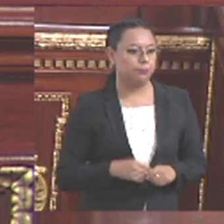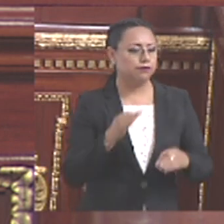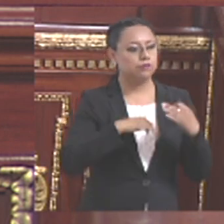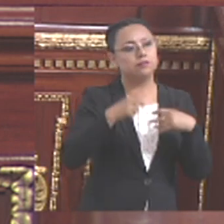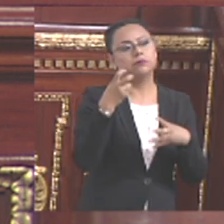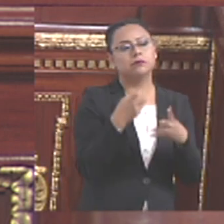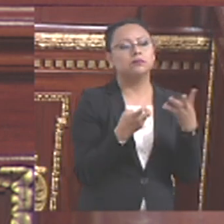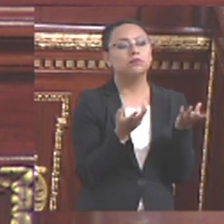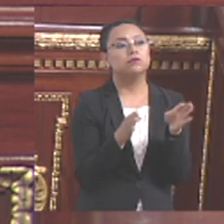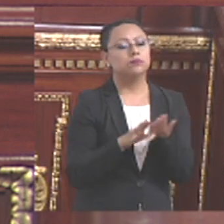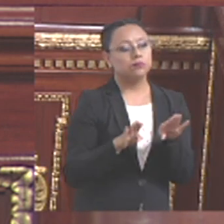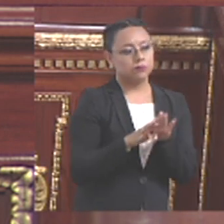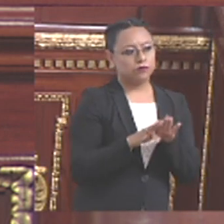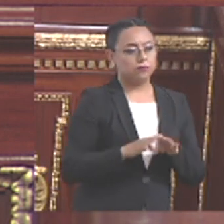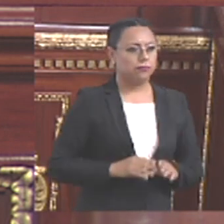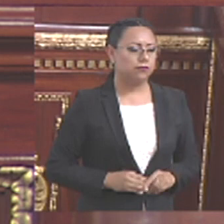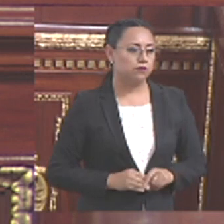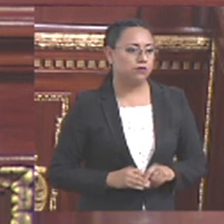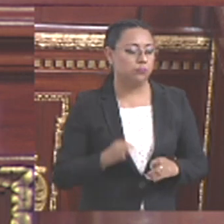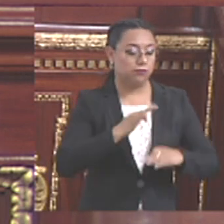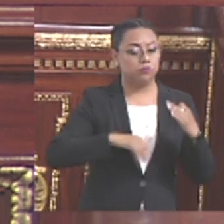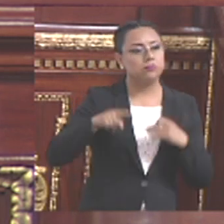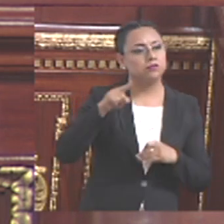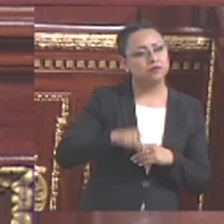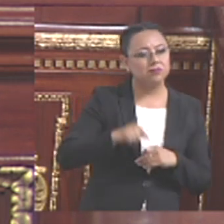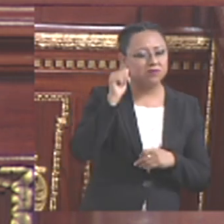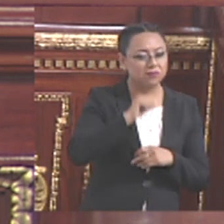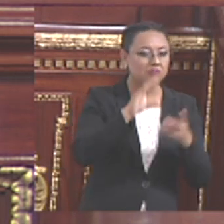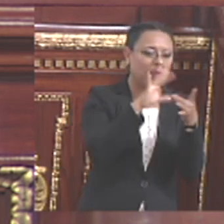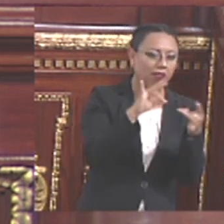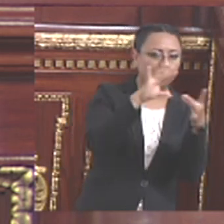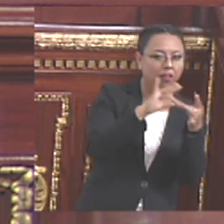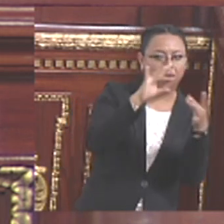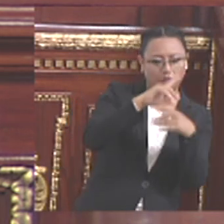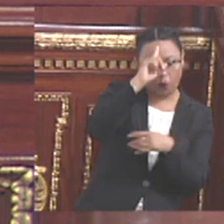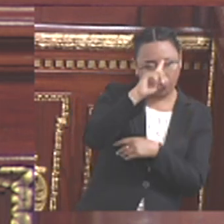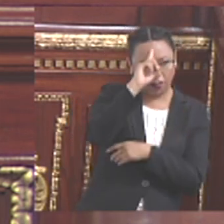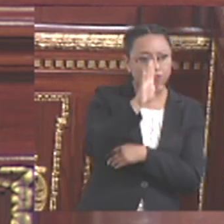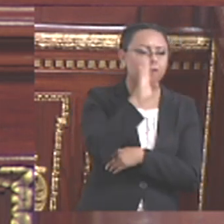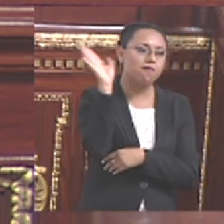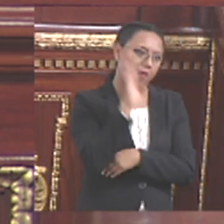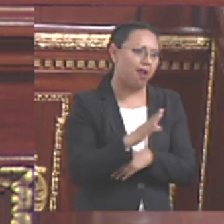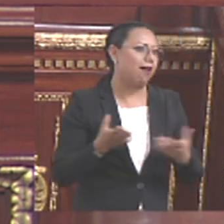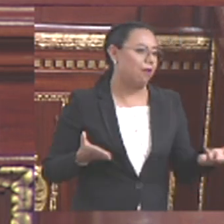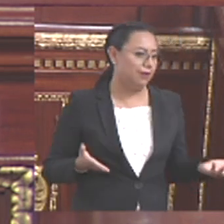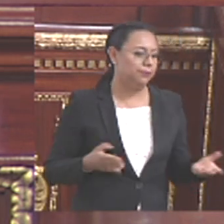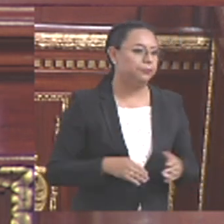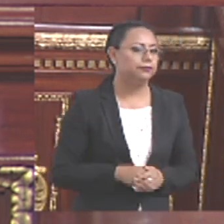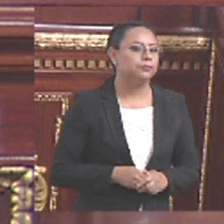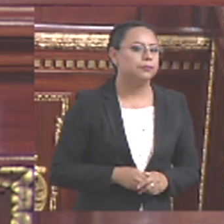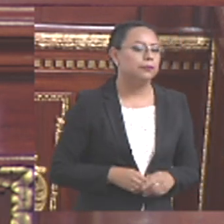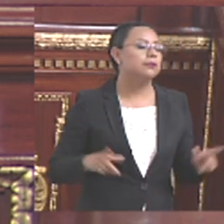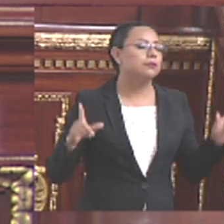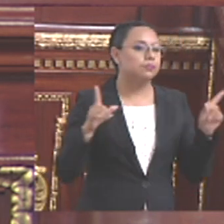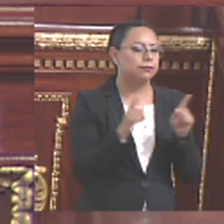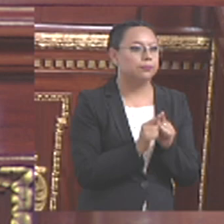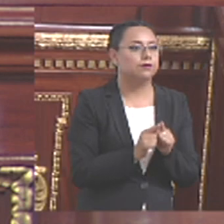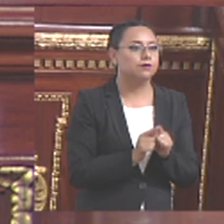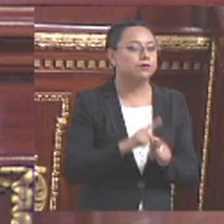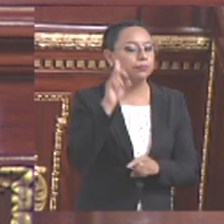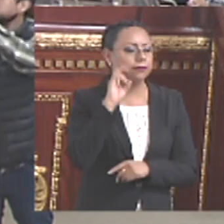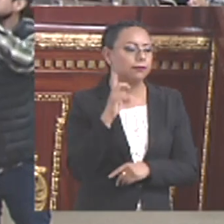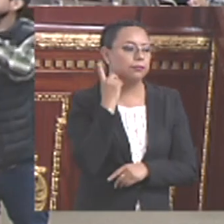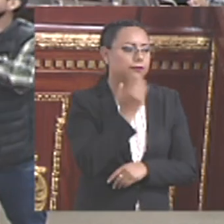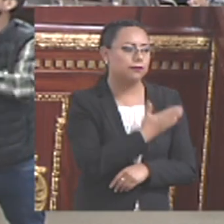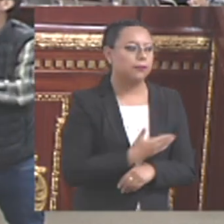y están siempre malorientando a los damnificados. Y pues bueno, ¿es cuánto, diputada